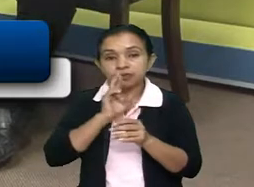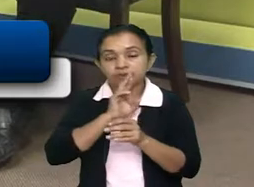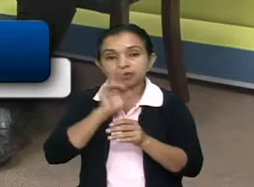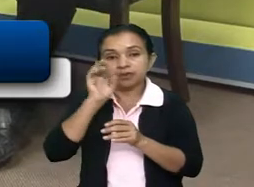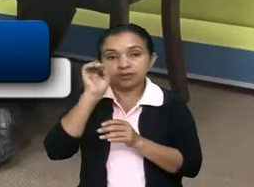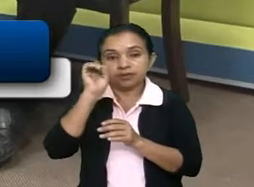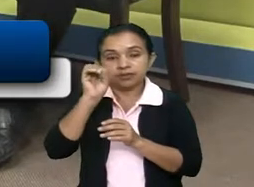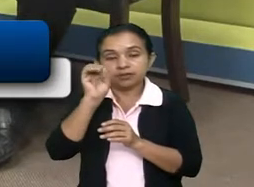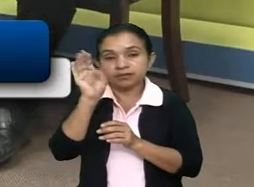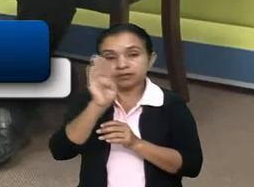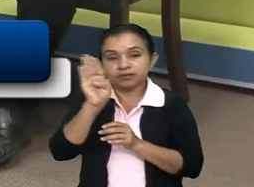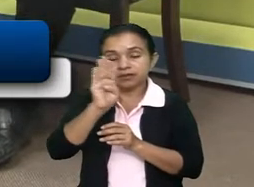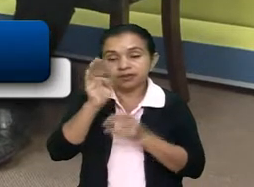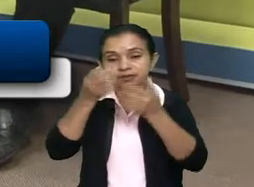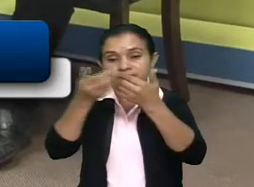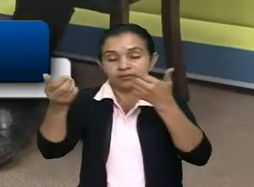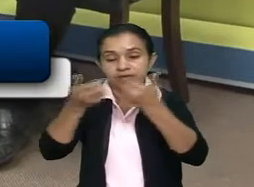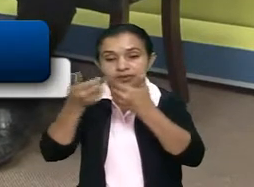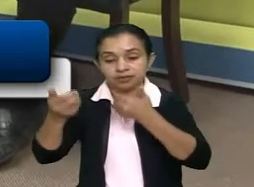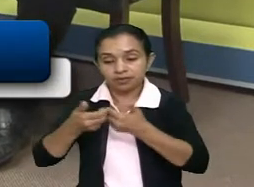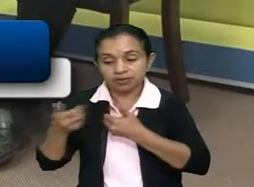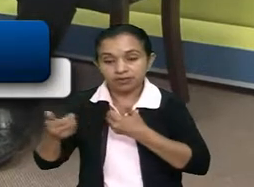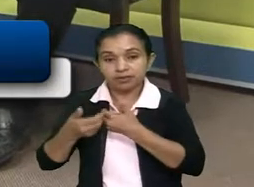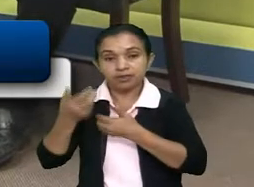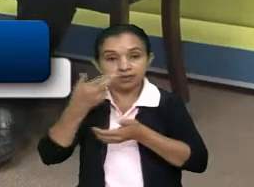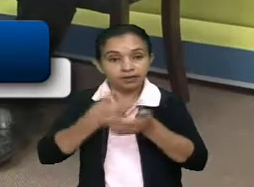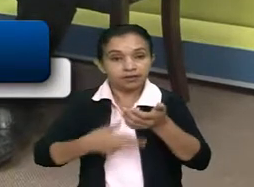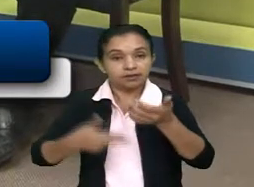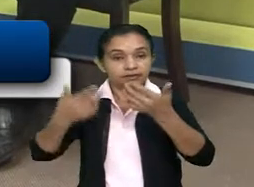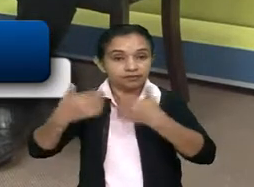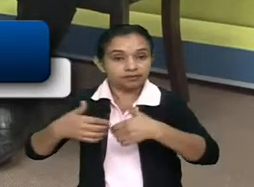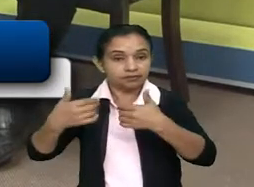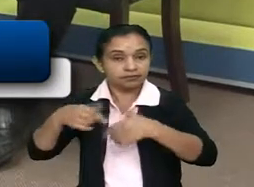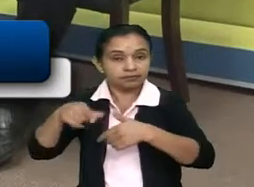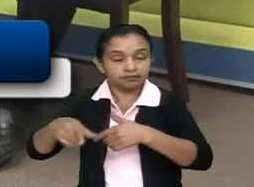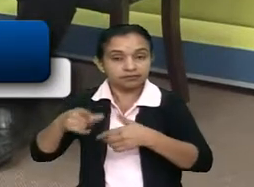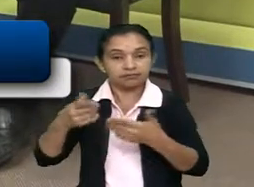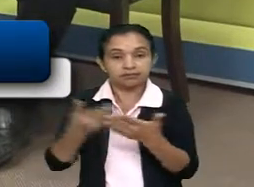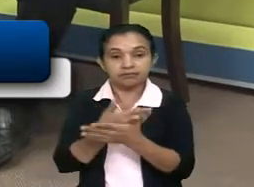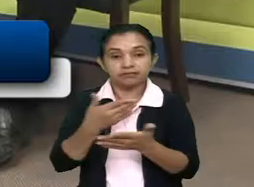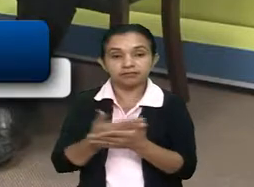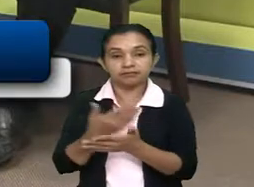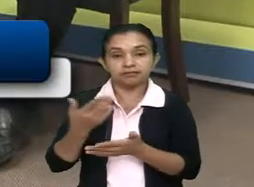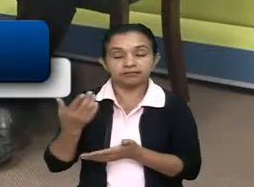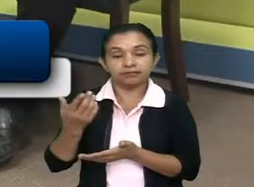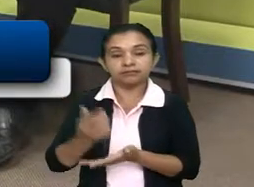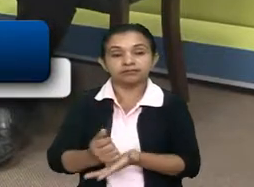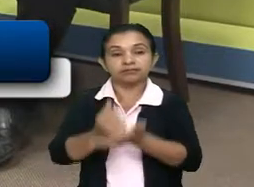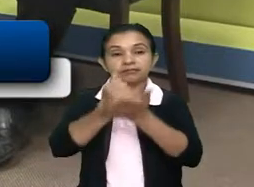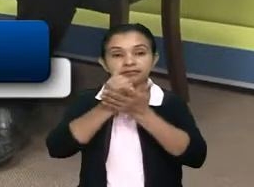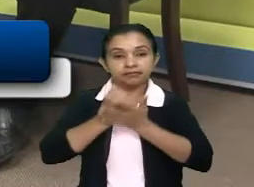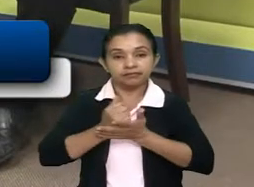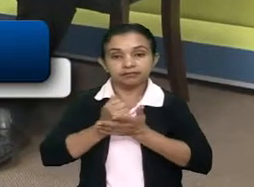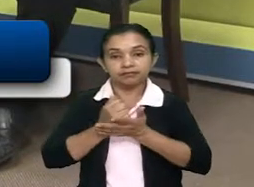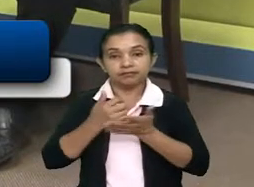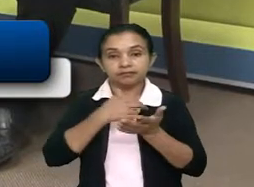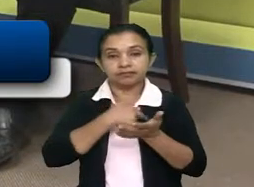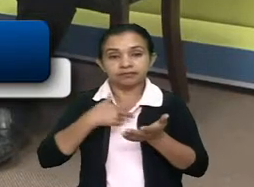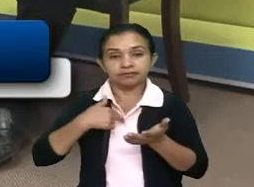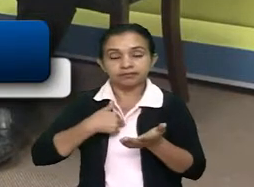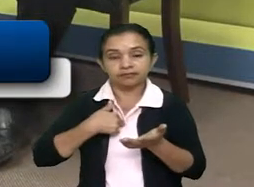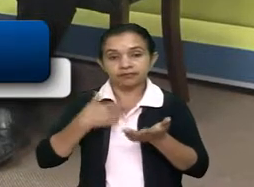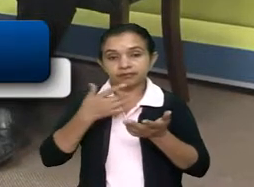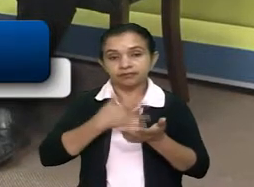glóbulos rojos glóbulos blancos también es muy importante en estos casos entonces esta tecnología nos permite hacerle frente a la